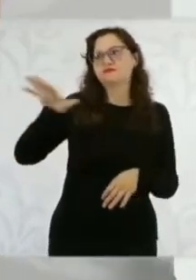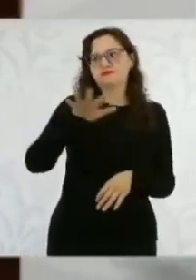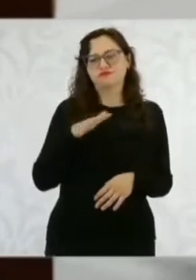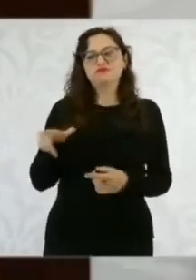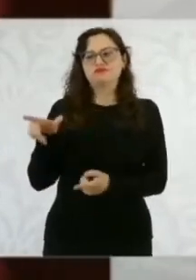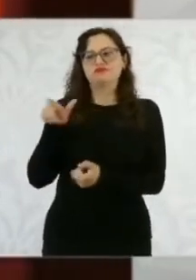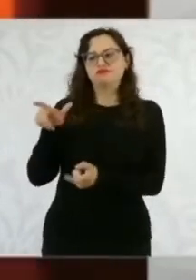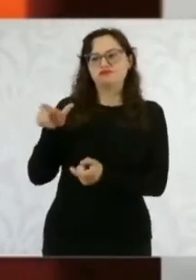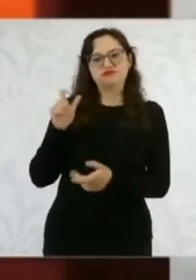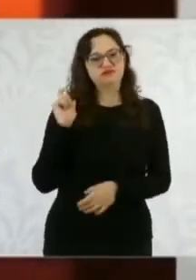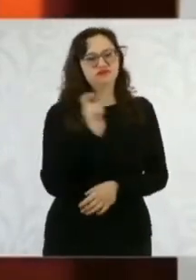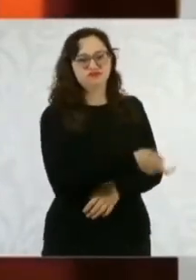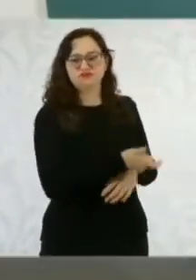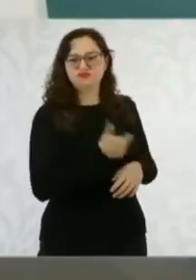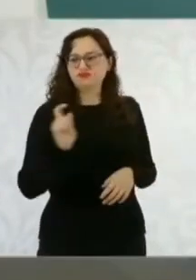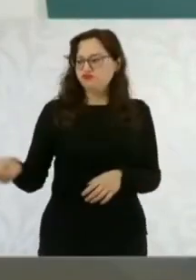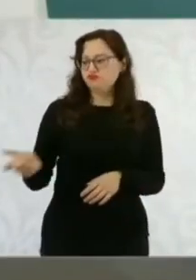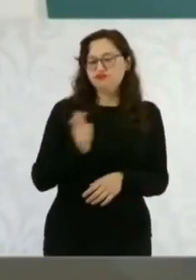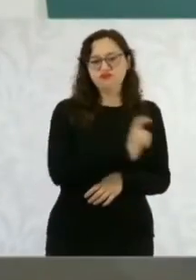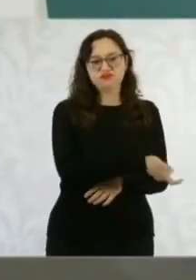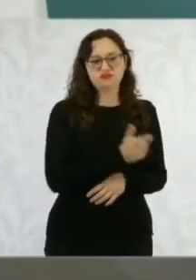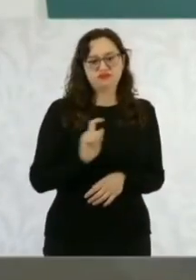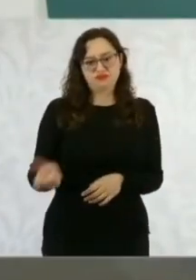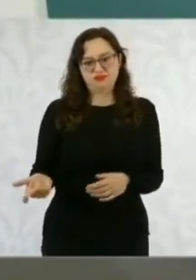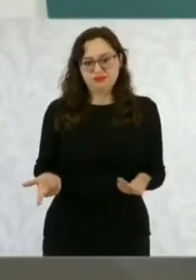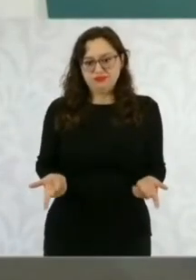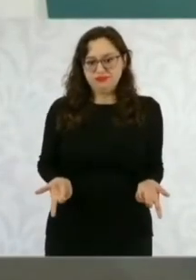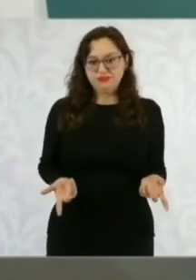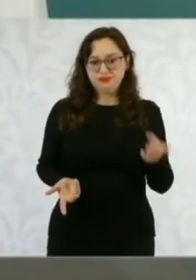Y yo creo que ahora sí, presidenta,